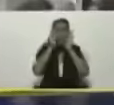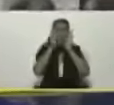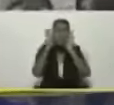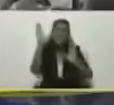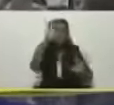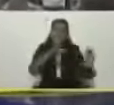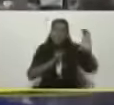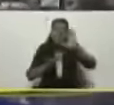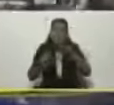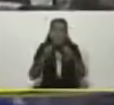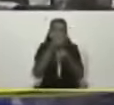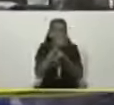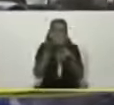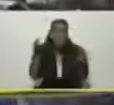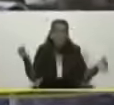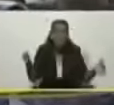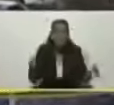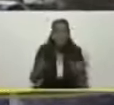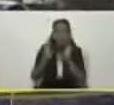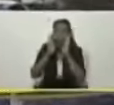científica.